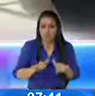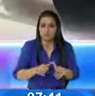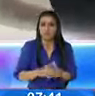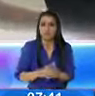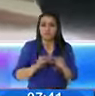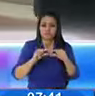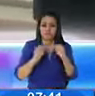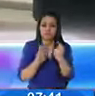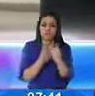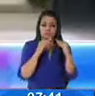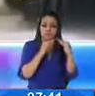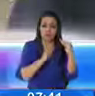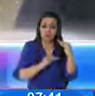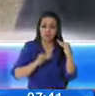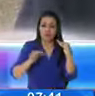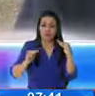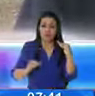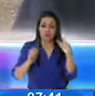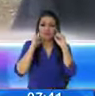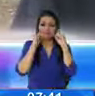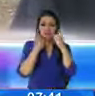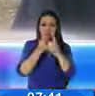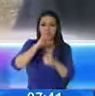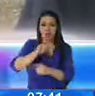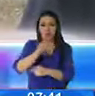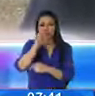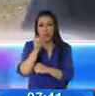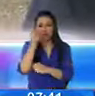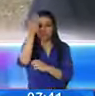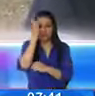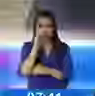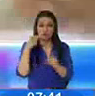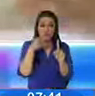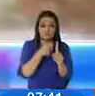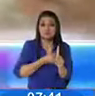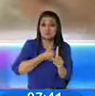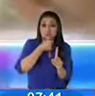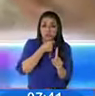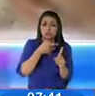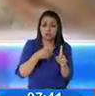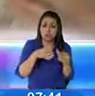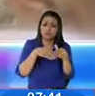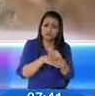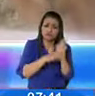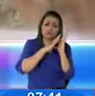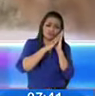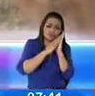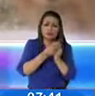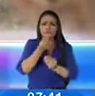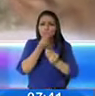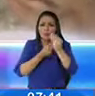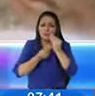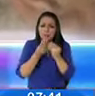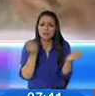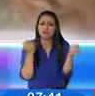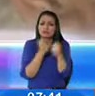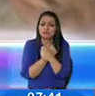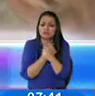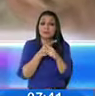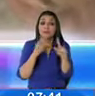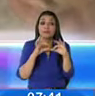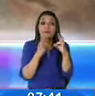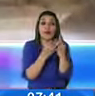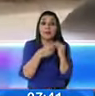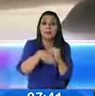miembros del albergue San Juan de Dios, este adulto mayor tiene un techo, comida, protección y abrigo, pero le falta el amor de